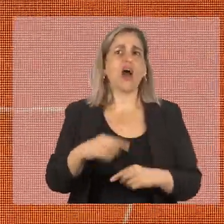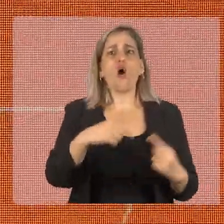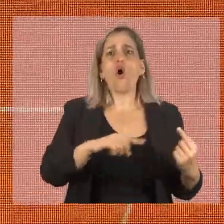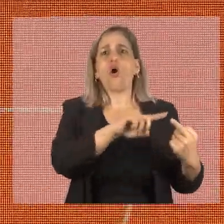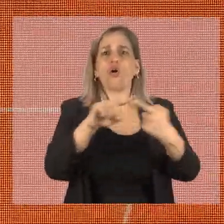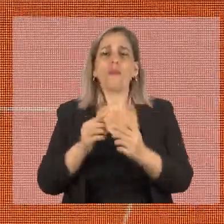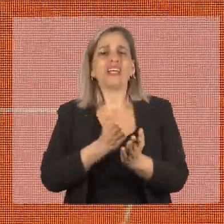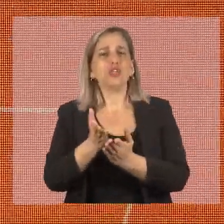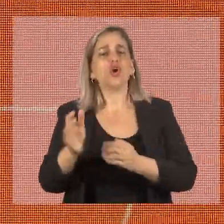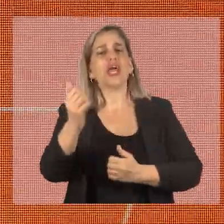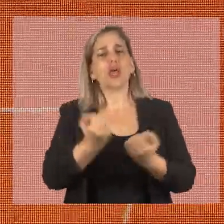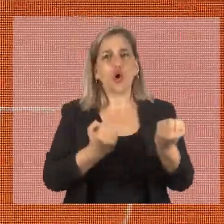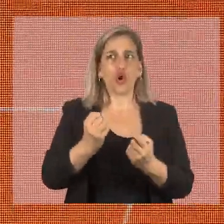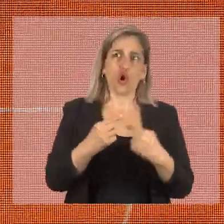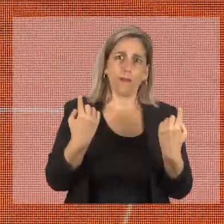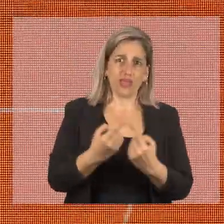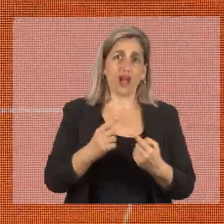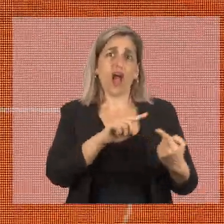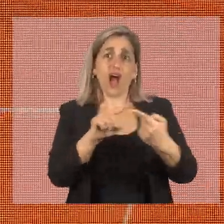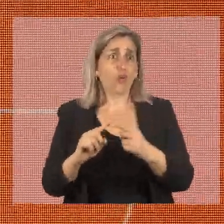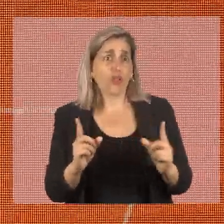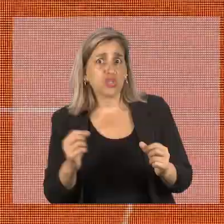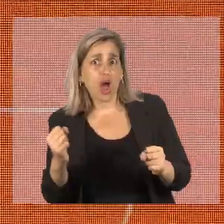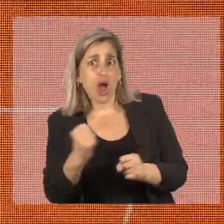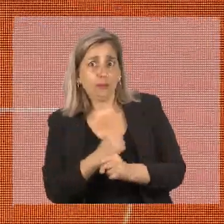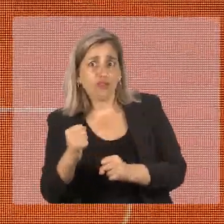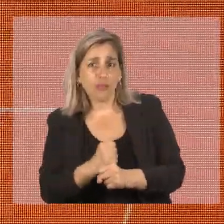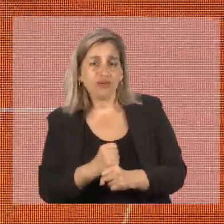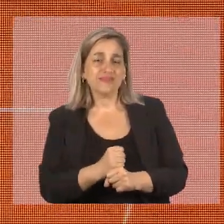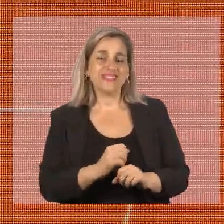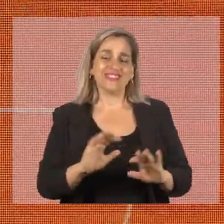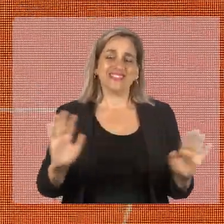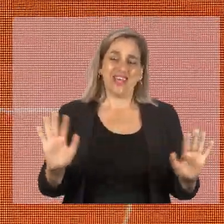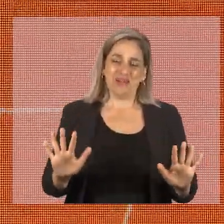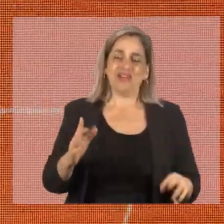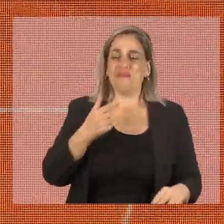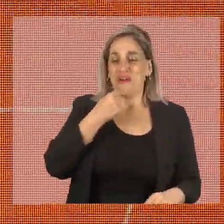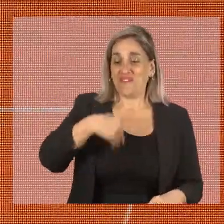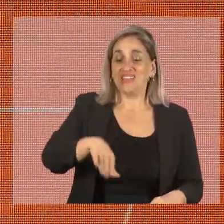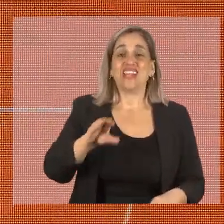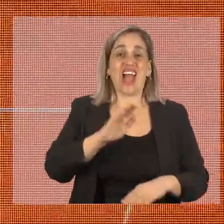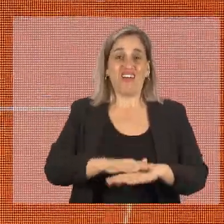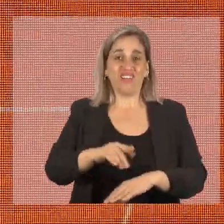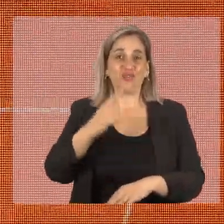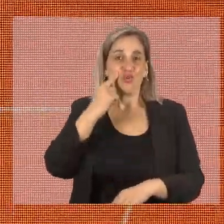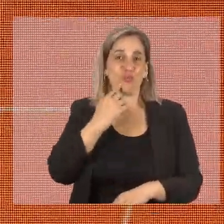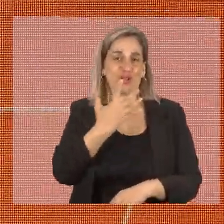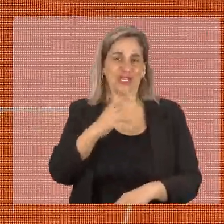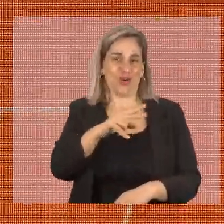Acuerdo Transpacífico de Cooperación Económica. ¿Acuerdos cerrados? Es más fácil que arriesgue los números del 5 de oro para el domingo que